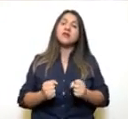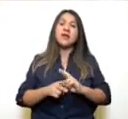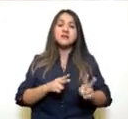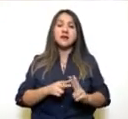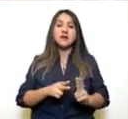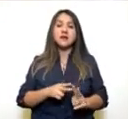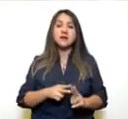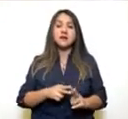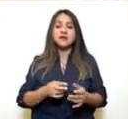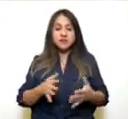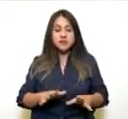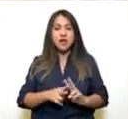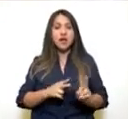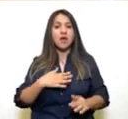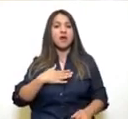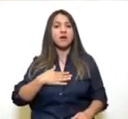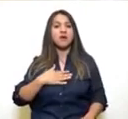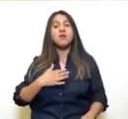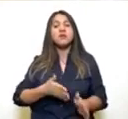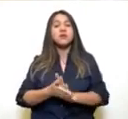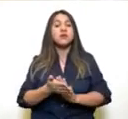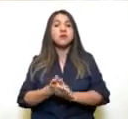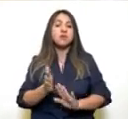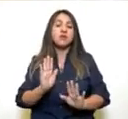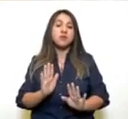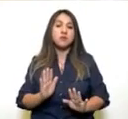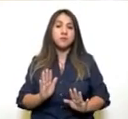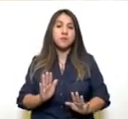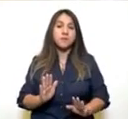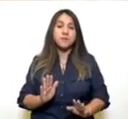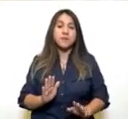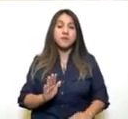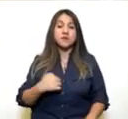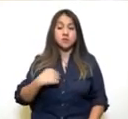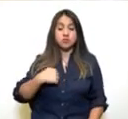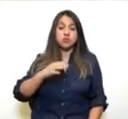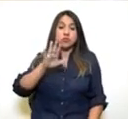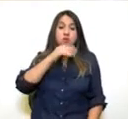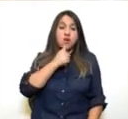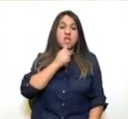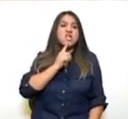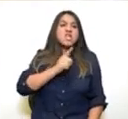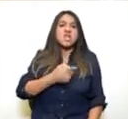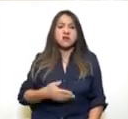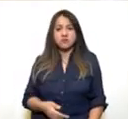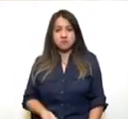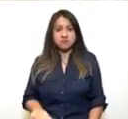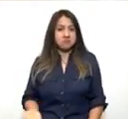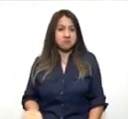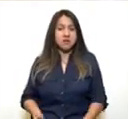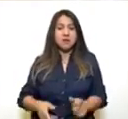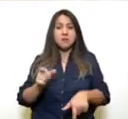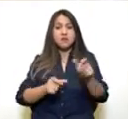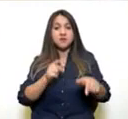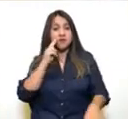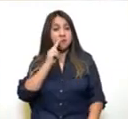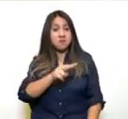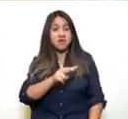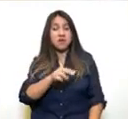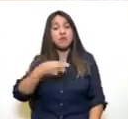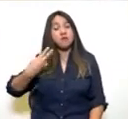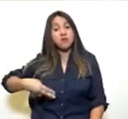haciendo porque si nosotros no estamos no está nadie la gente mira el municipio